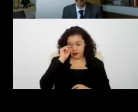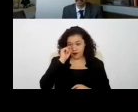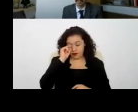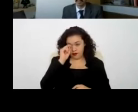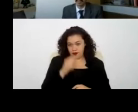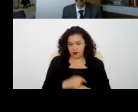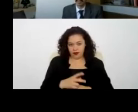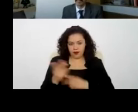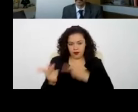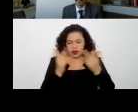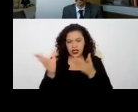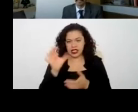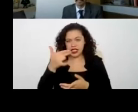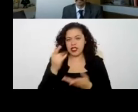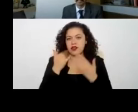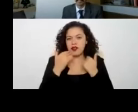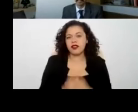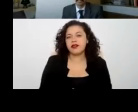No hay preguntas en el chat.